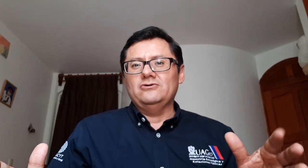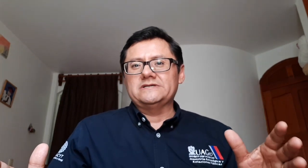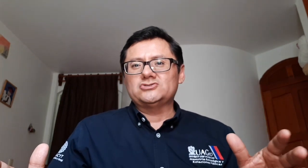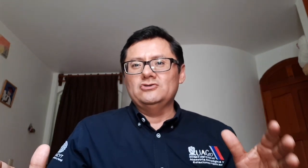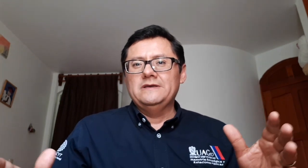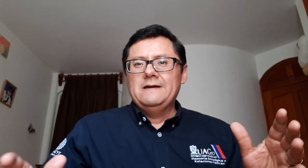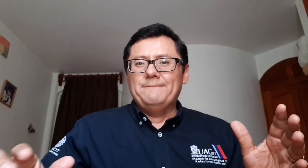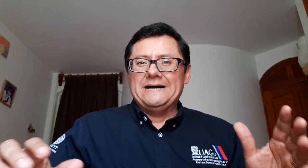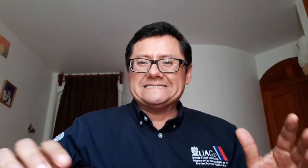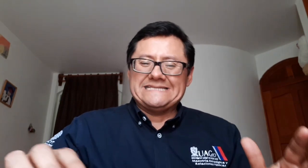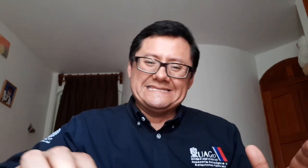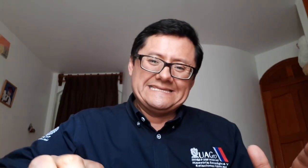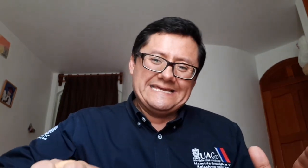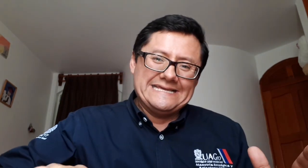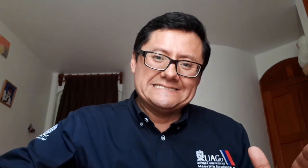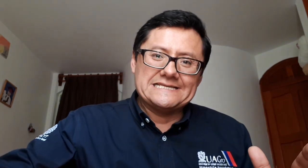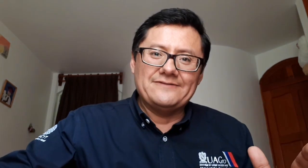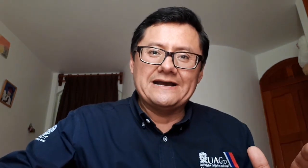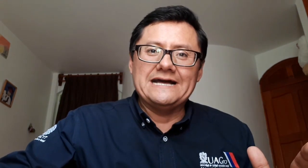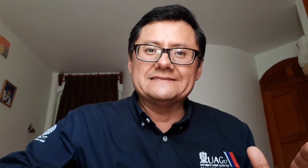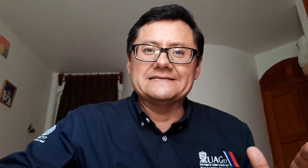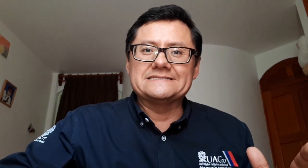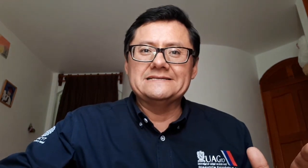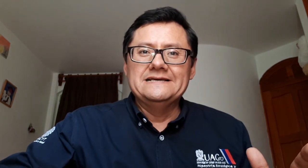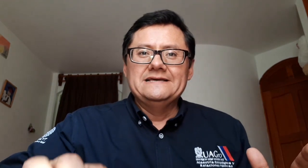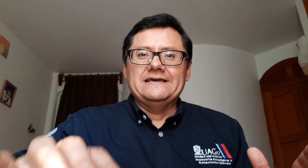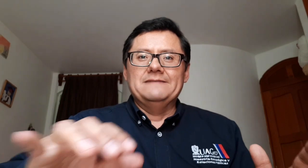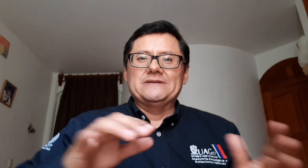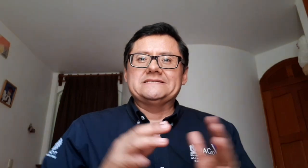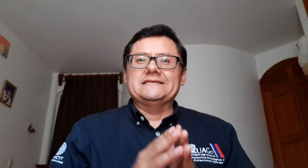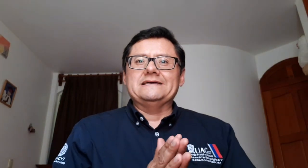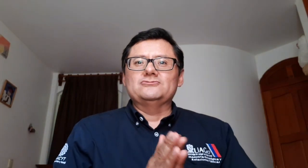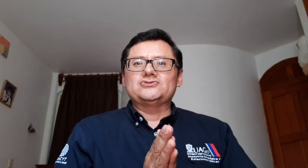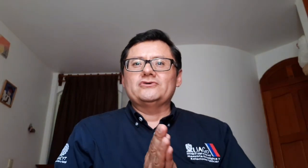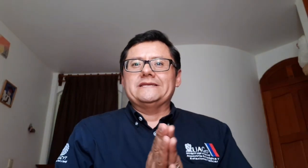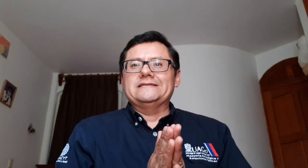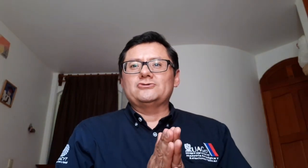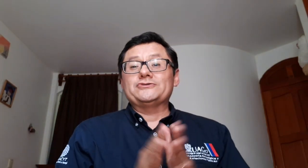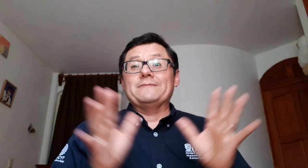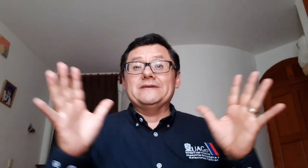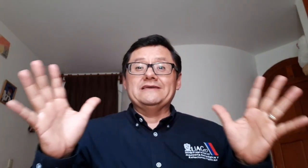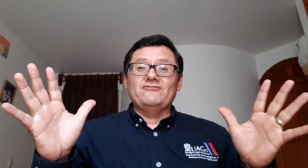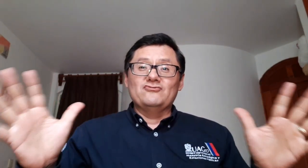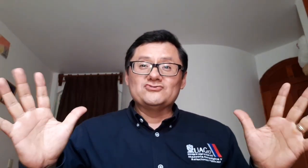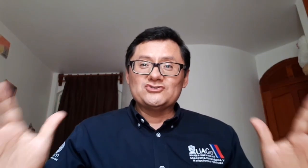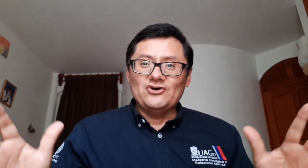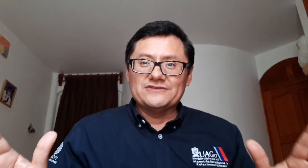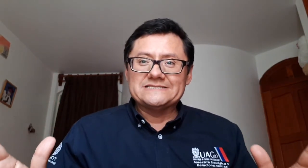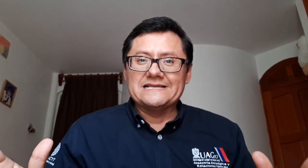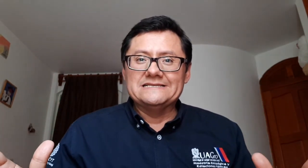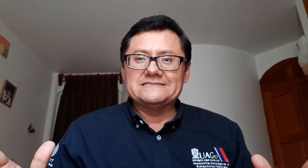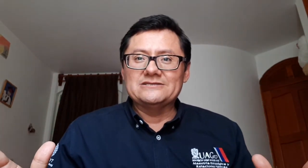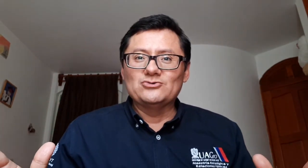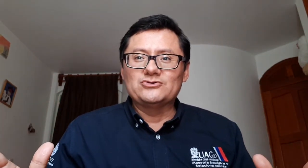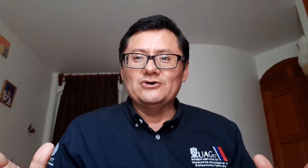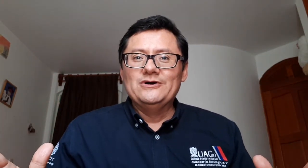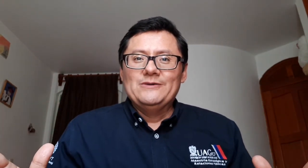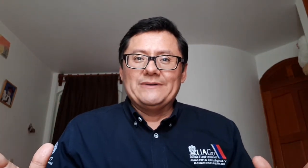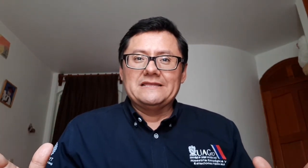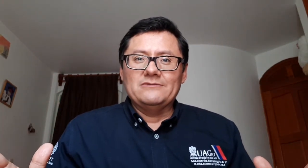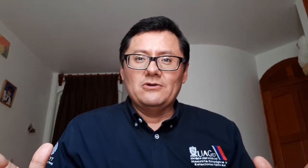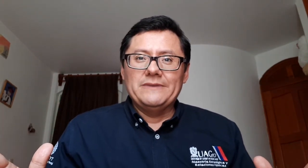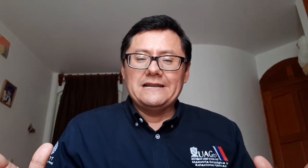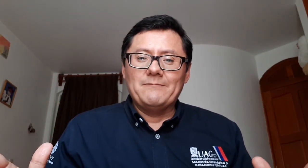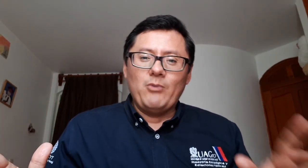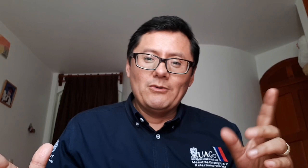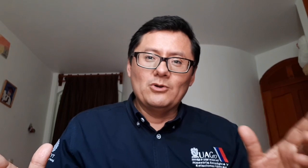pues dijo que son bastante extravagantes. El presidente anunció que ya entró también en funciones el instituto